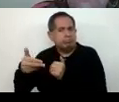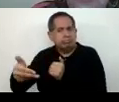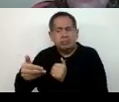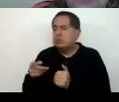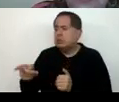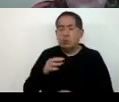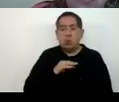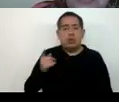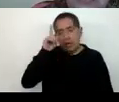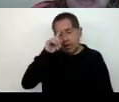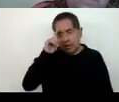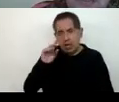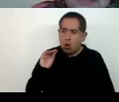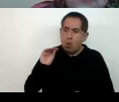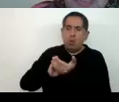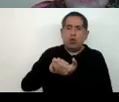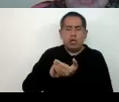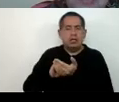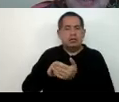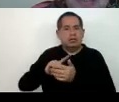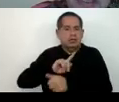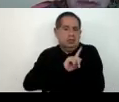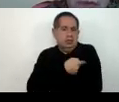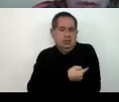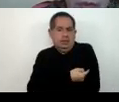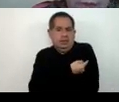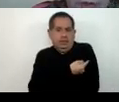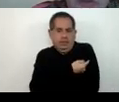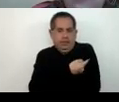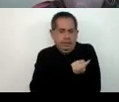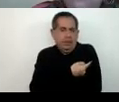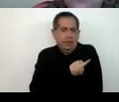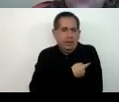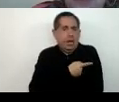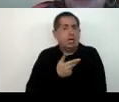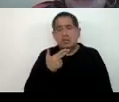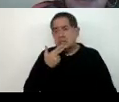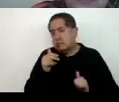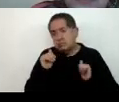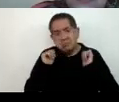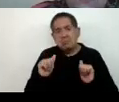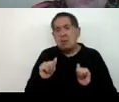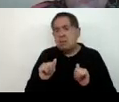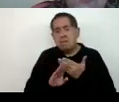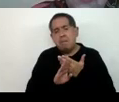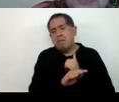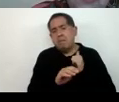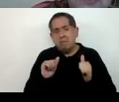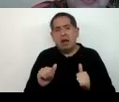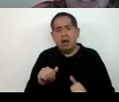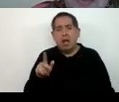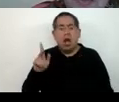se puede hacer es la colocación del implante subdérmico, que uno de los efectos benéficos que tiene es que suspende los